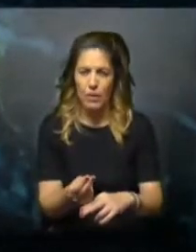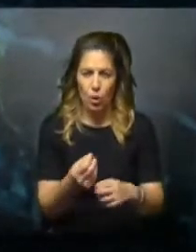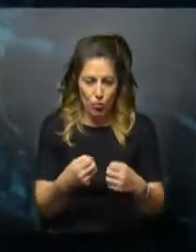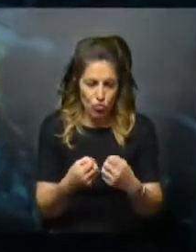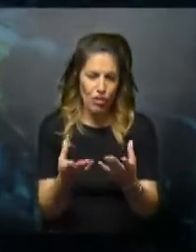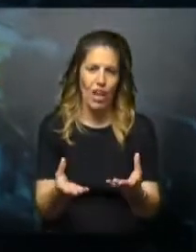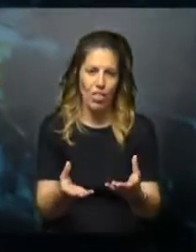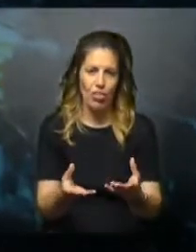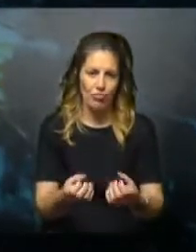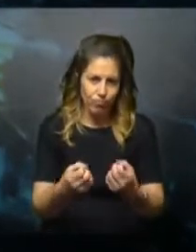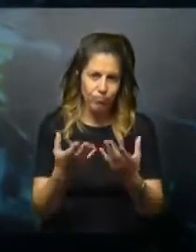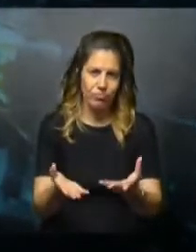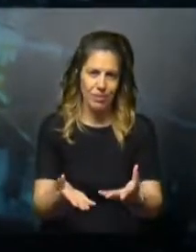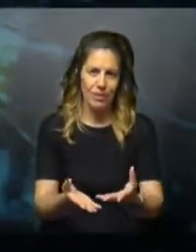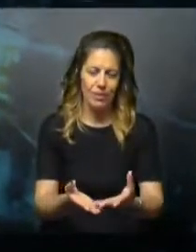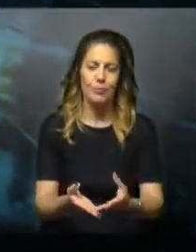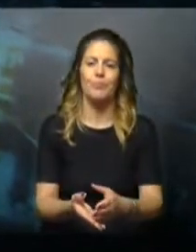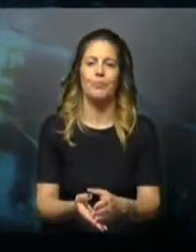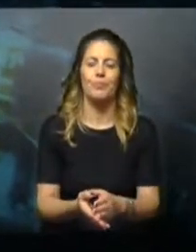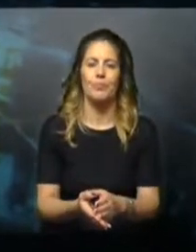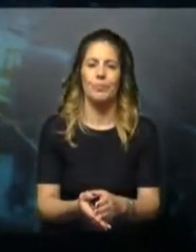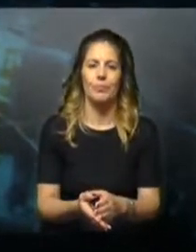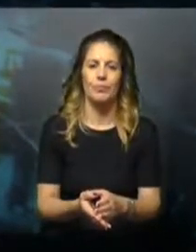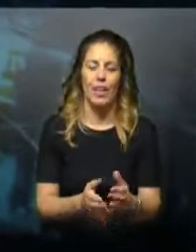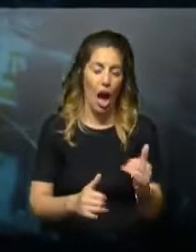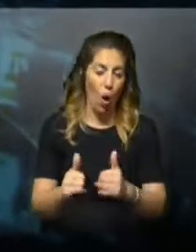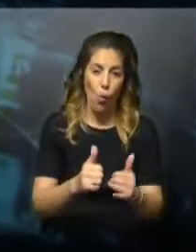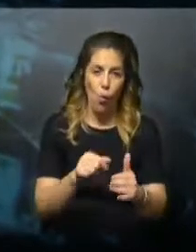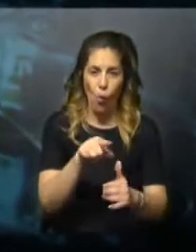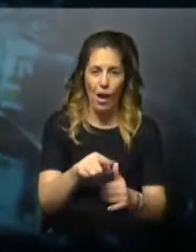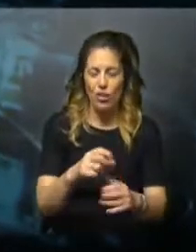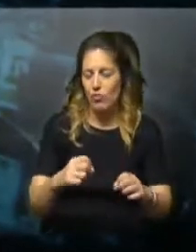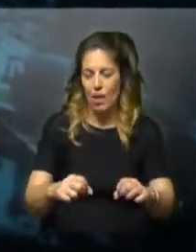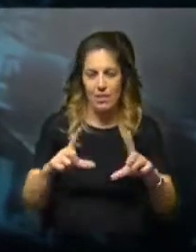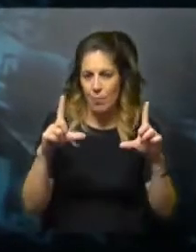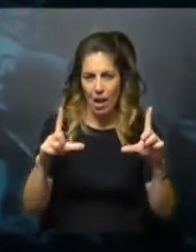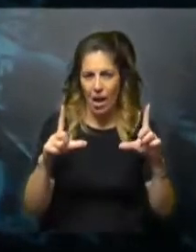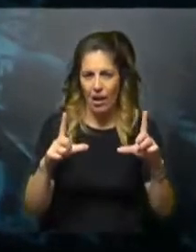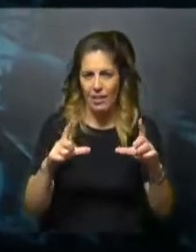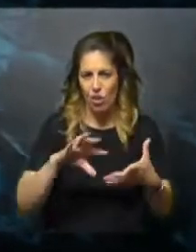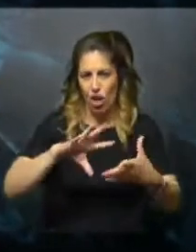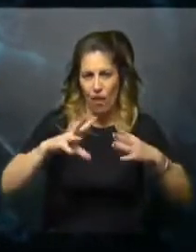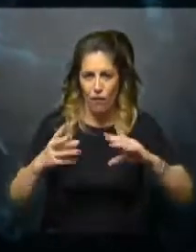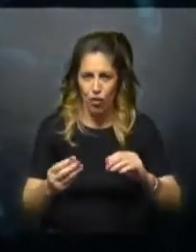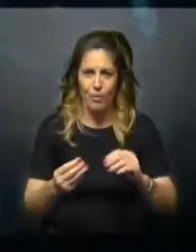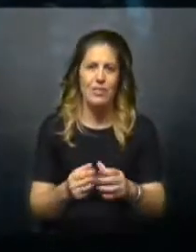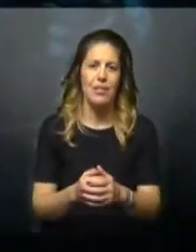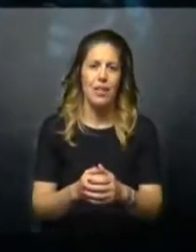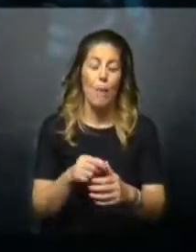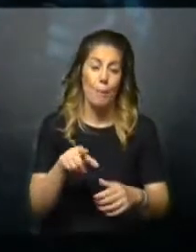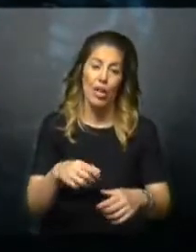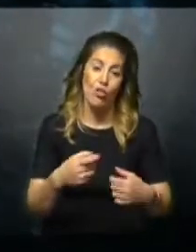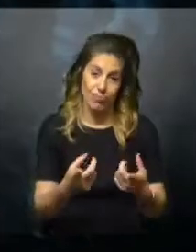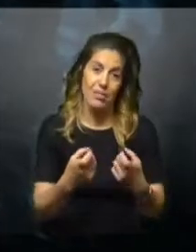y entregándome a a jugar con con las imágenes con la con las formas Pero eso